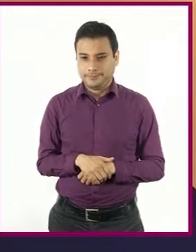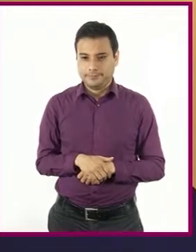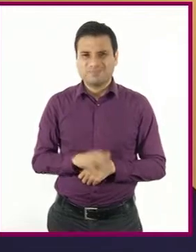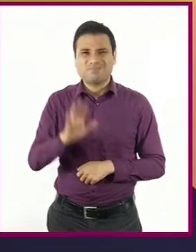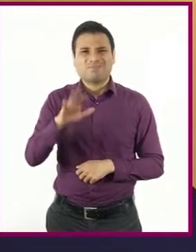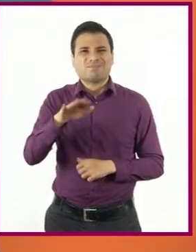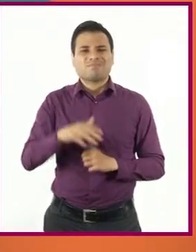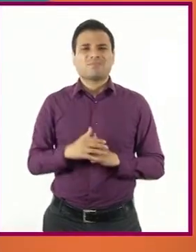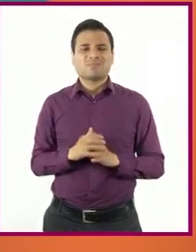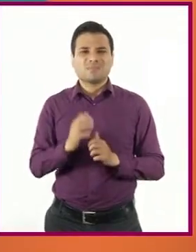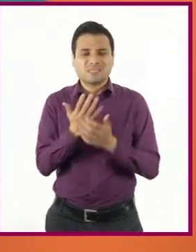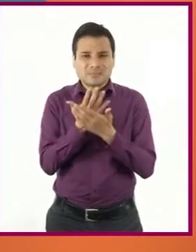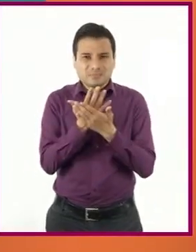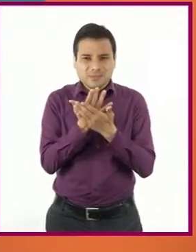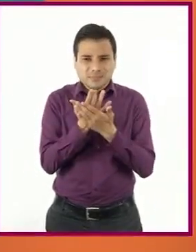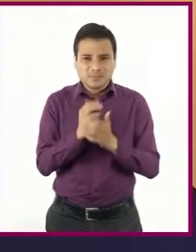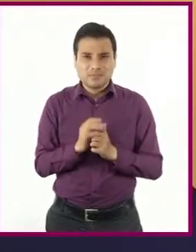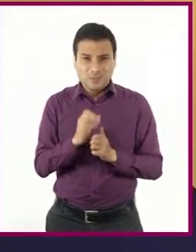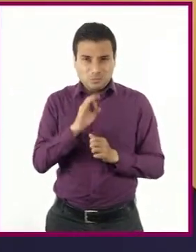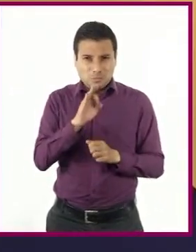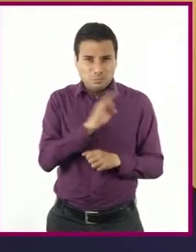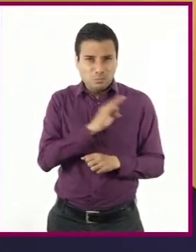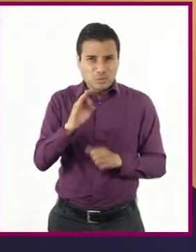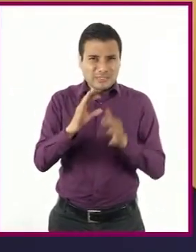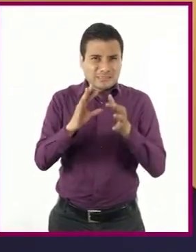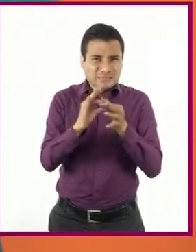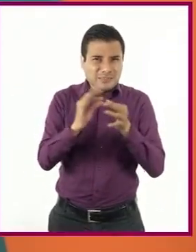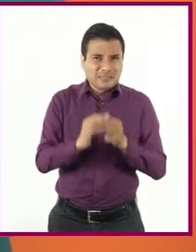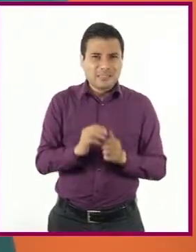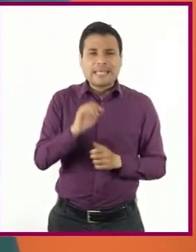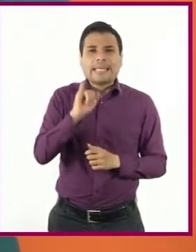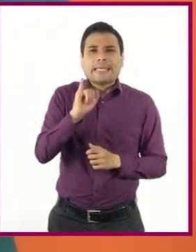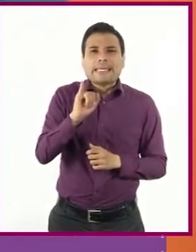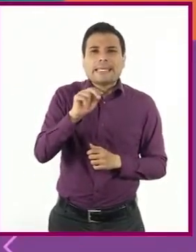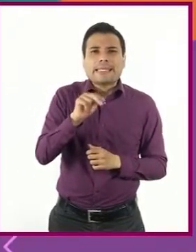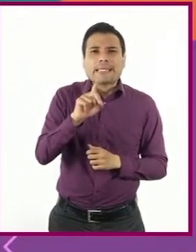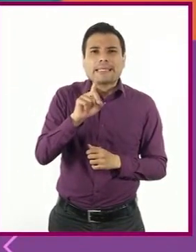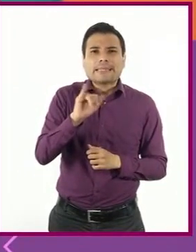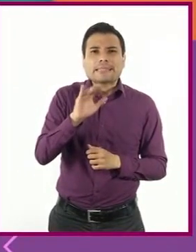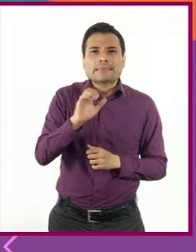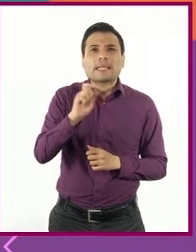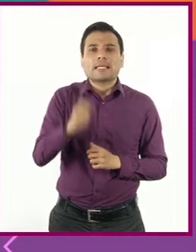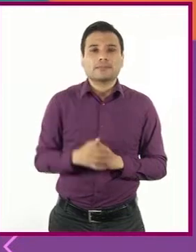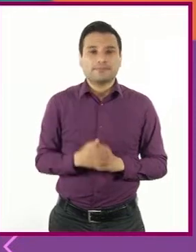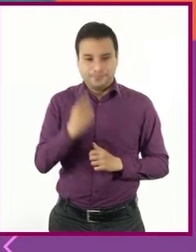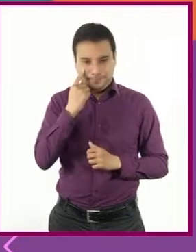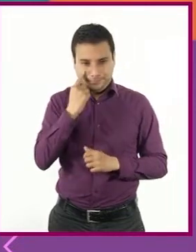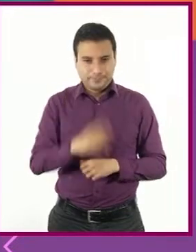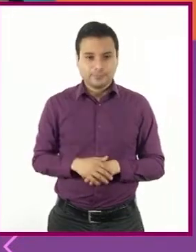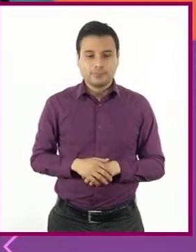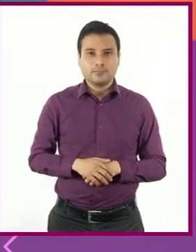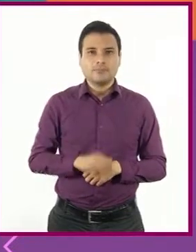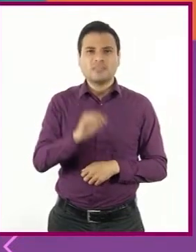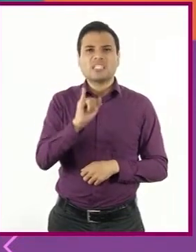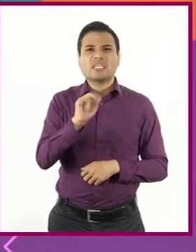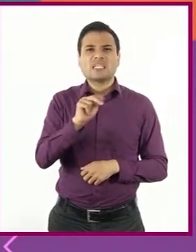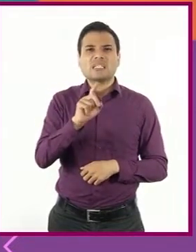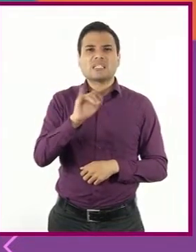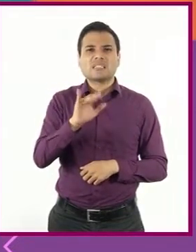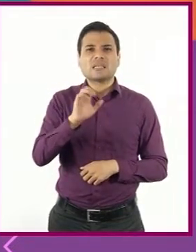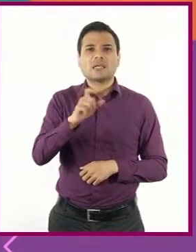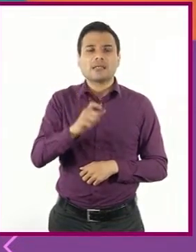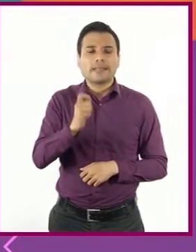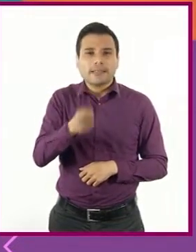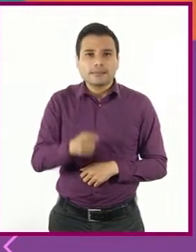Maestra, antes de continuar, ¿nos puede explicar qué es un índice? Sí, con gusto. Un índice es una medida de referencia